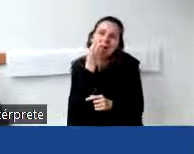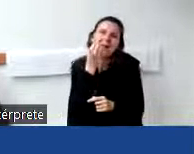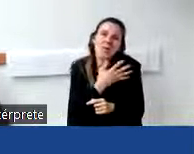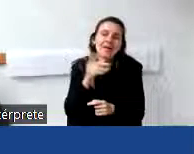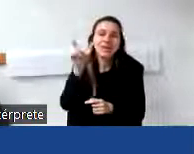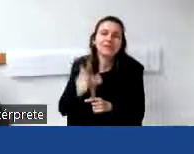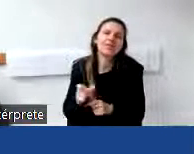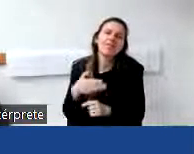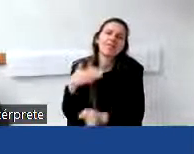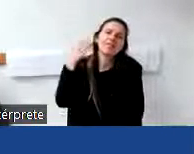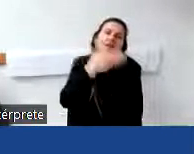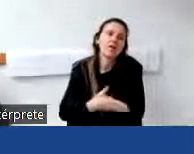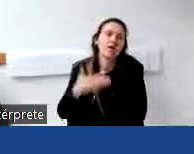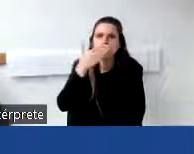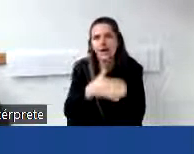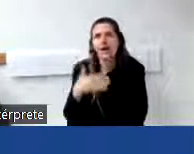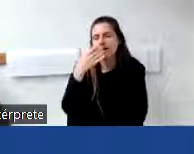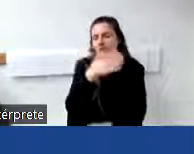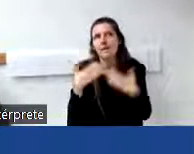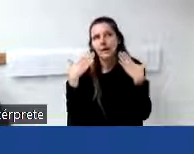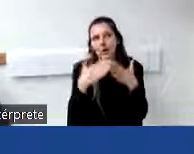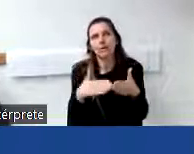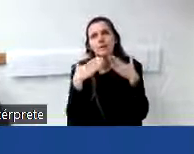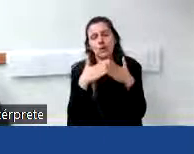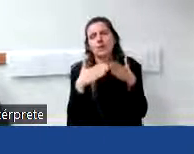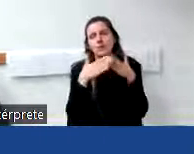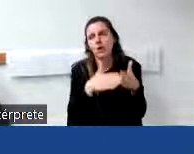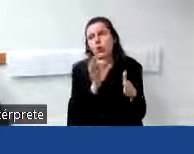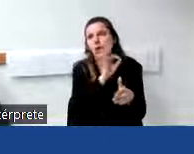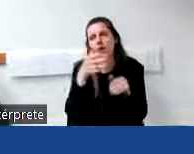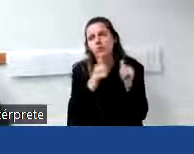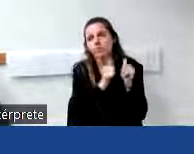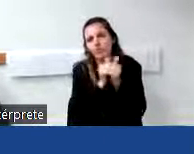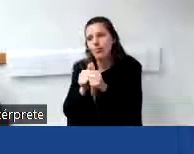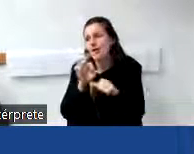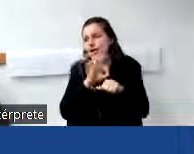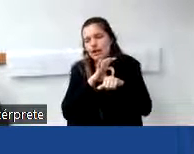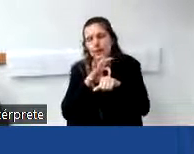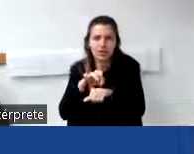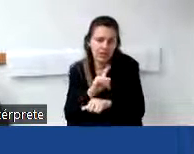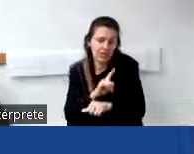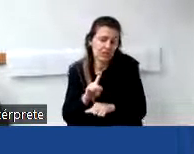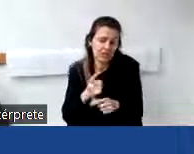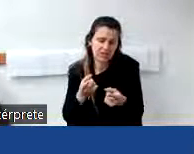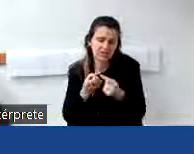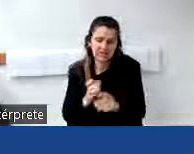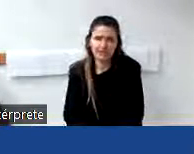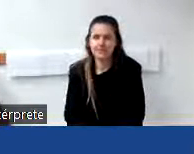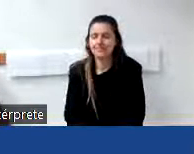siendo, precisando ayuda o que lo vayan guiando dentro del centro de salud.